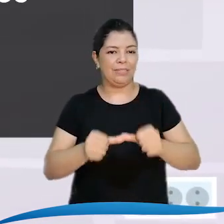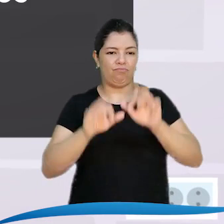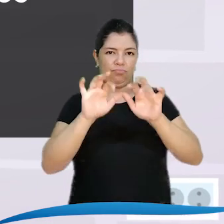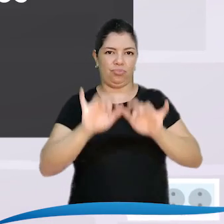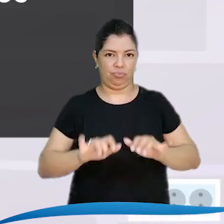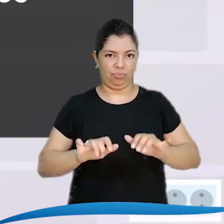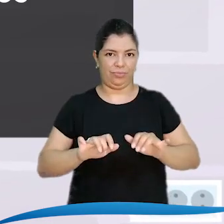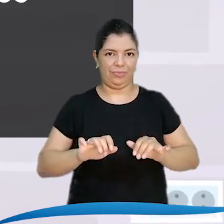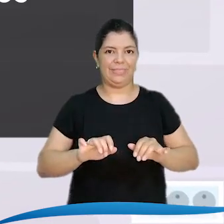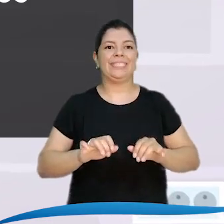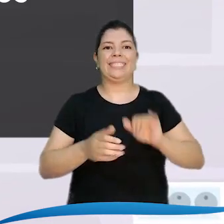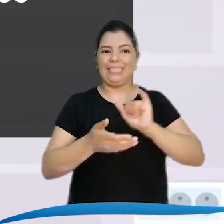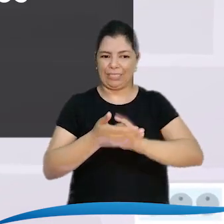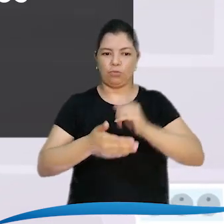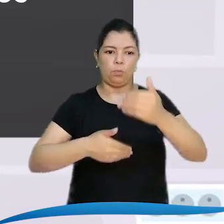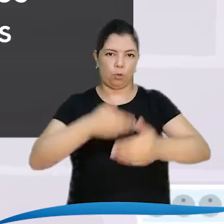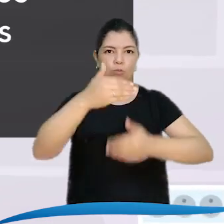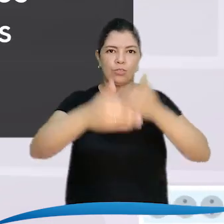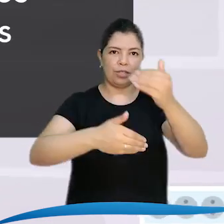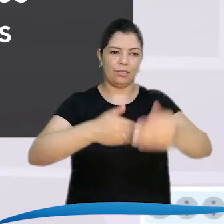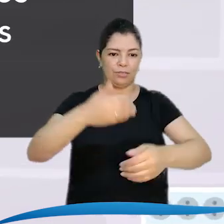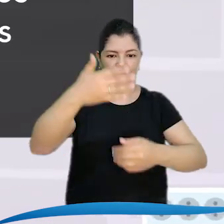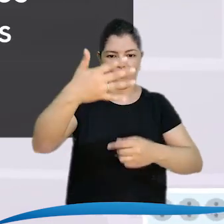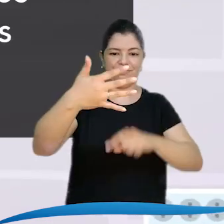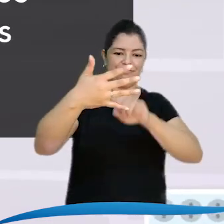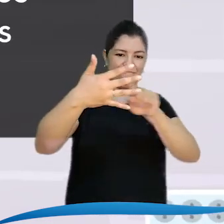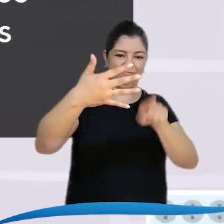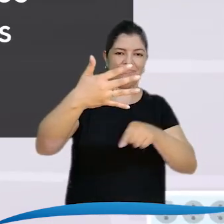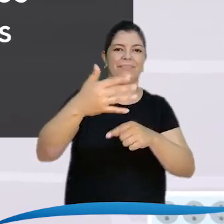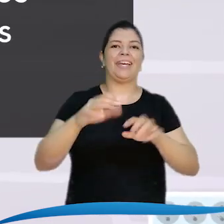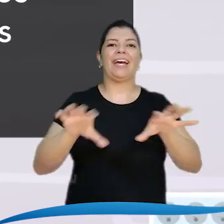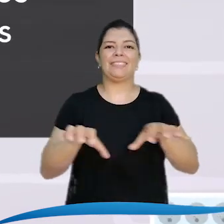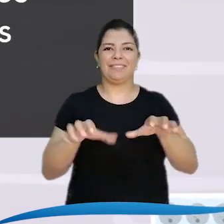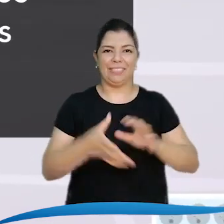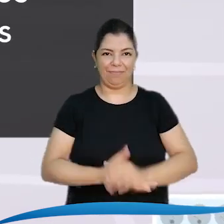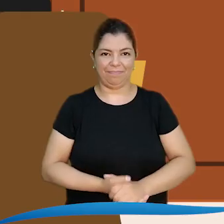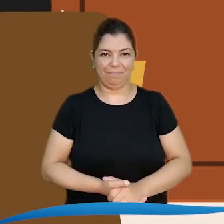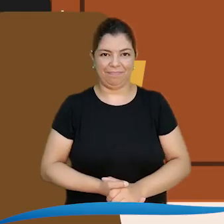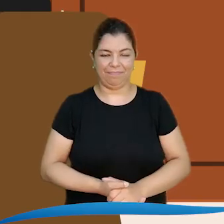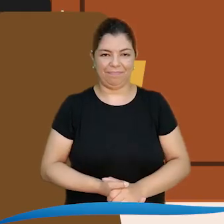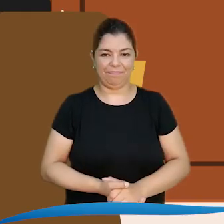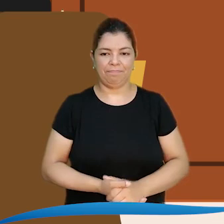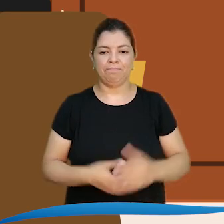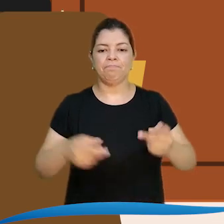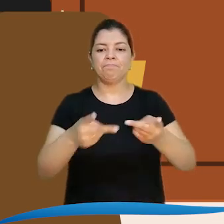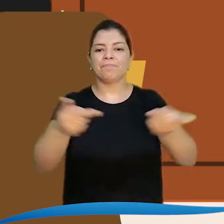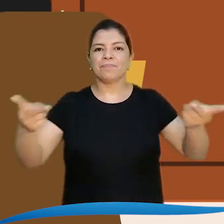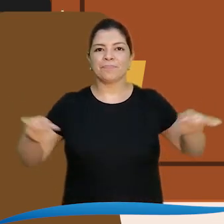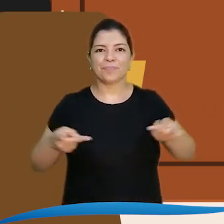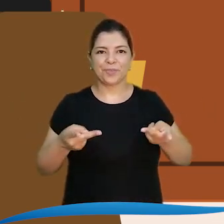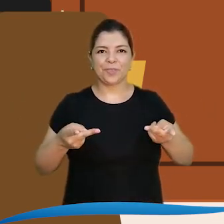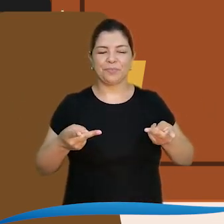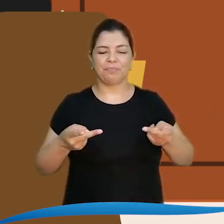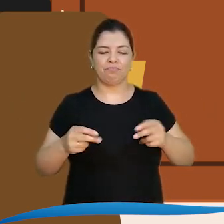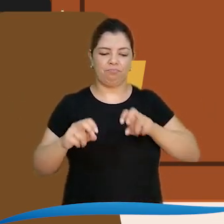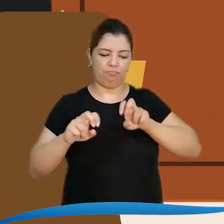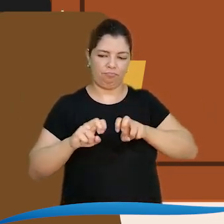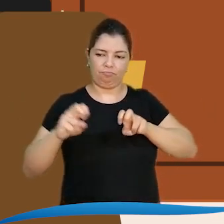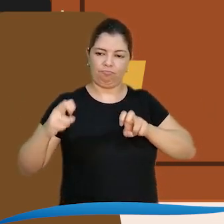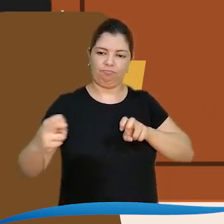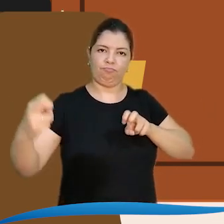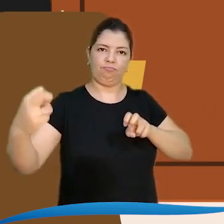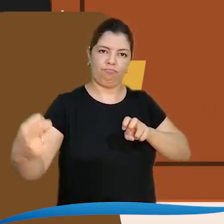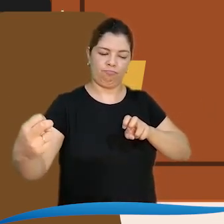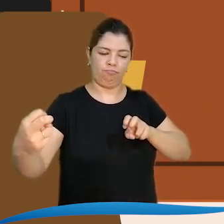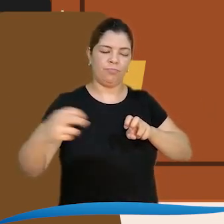aptos para ser elegidos. 3 de las siguientes actividades en este proceso. Municipio de Los Bananos, Interior,